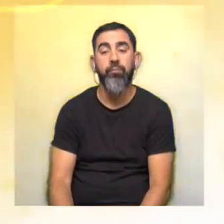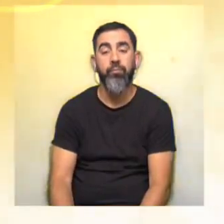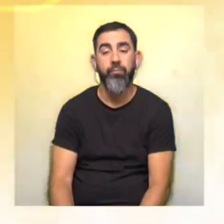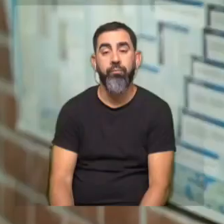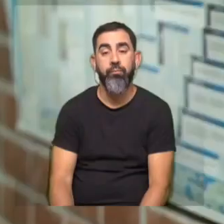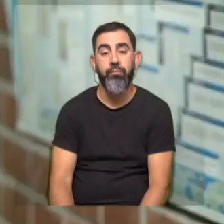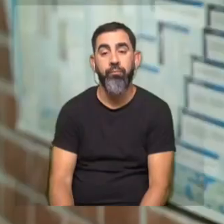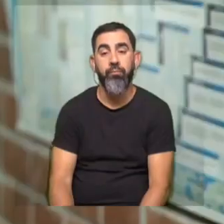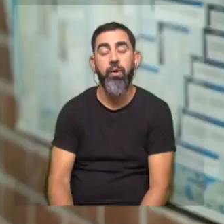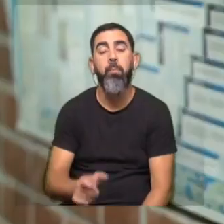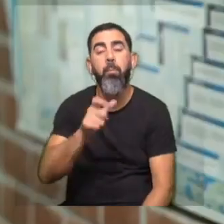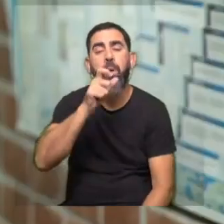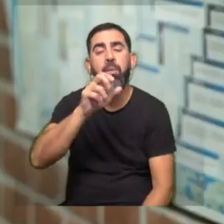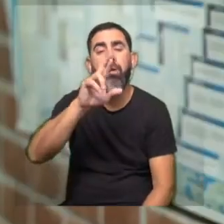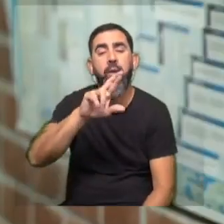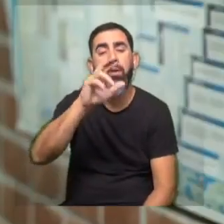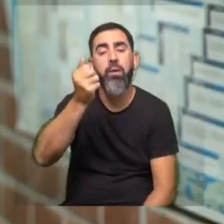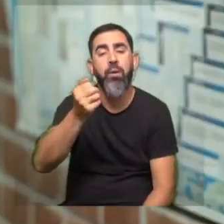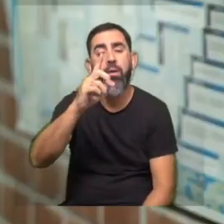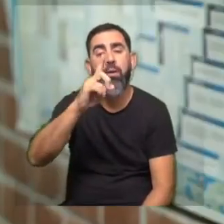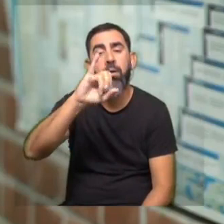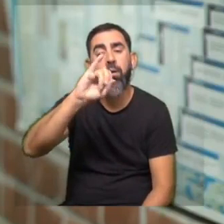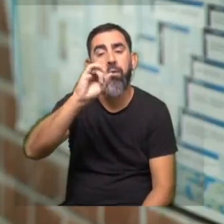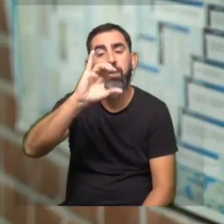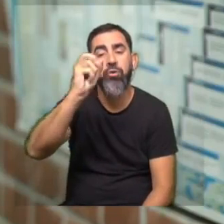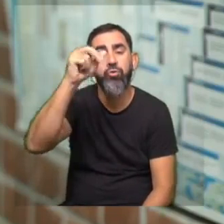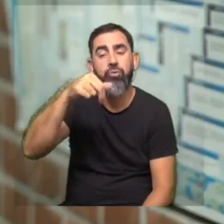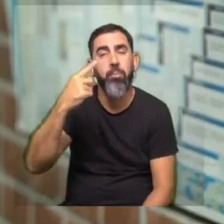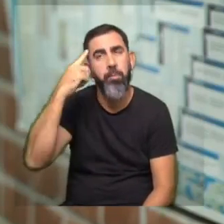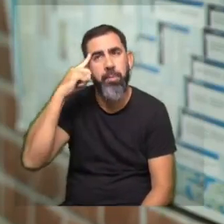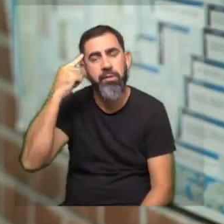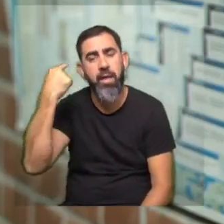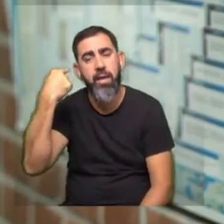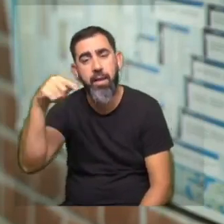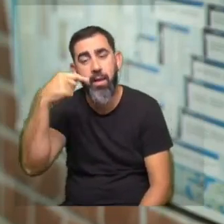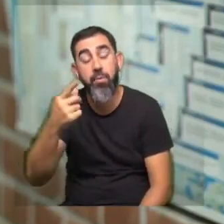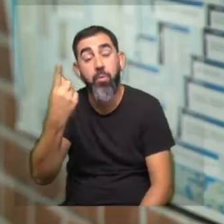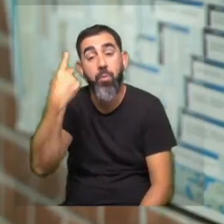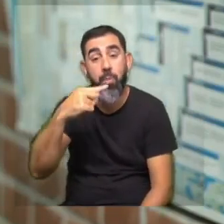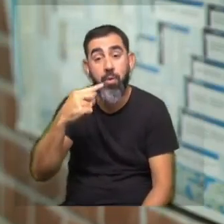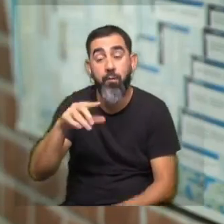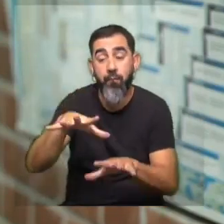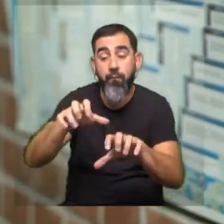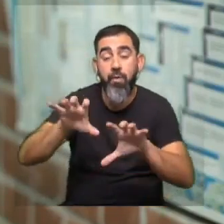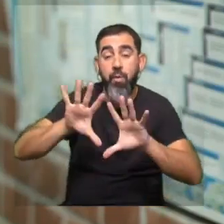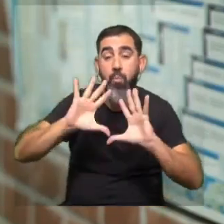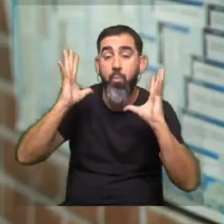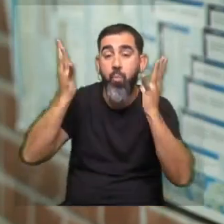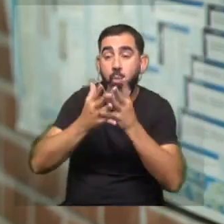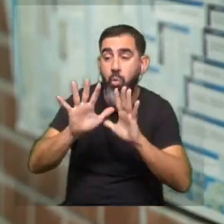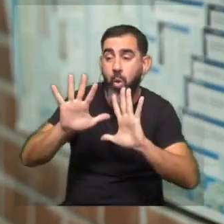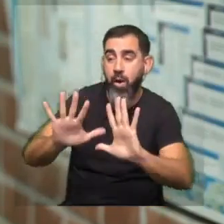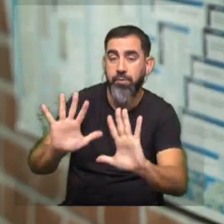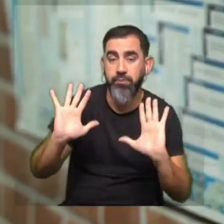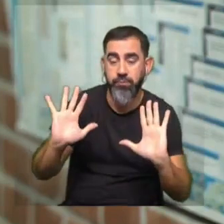Cuando escuchamos hablar de radiaciones, lo asociamos a algo negativo, cuando en realidad vivimos en un mundo naturalmente